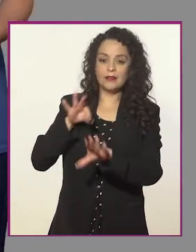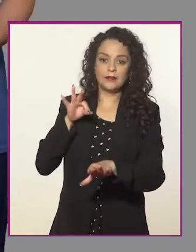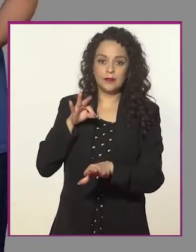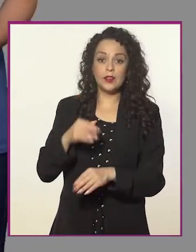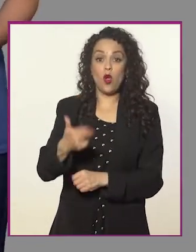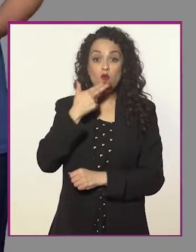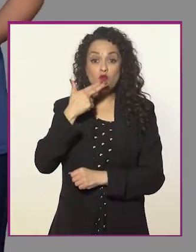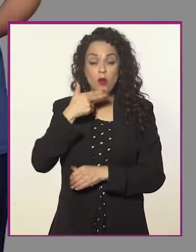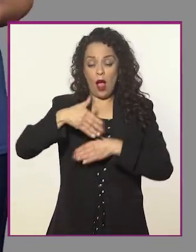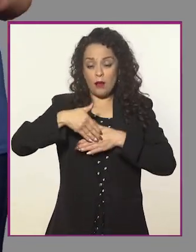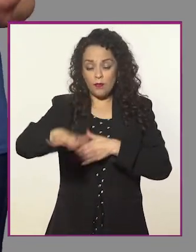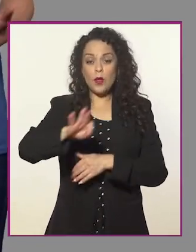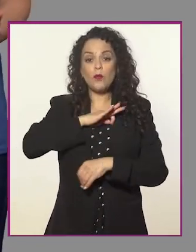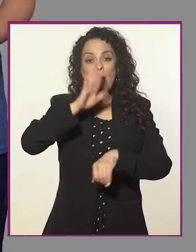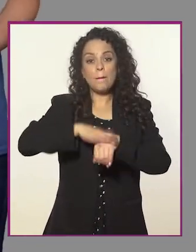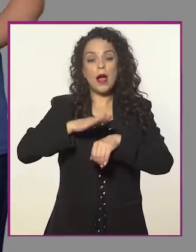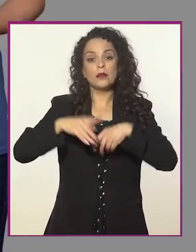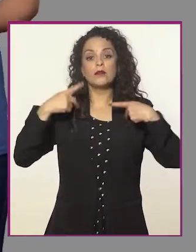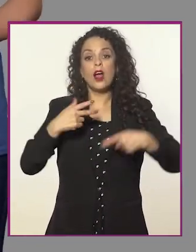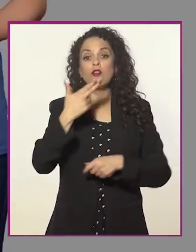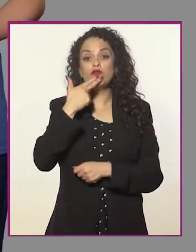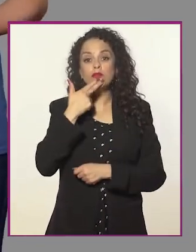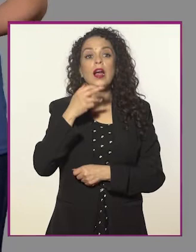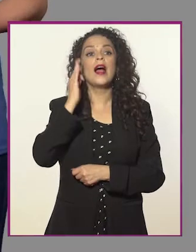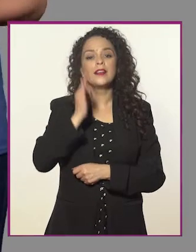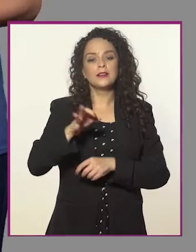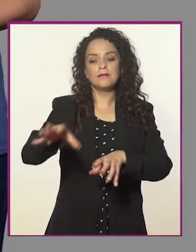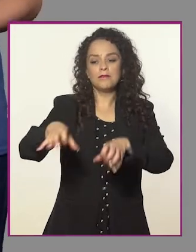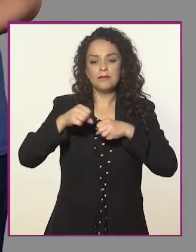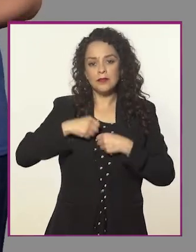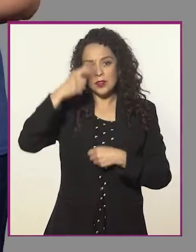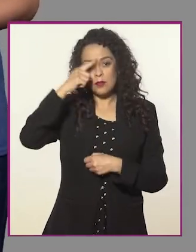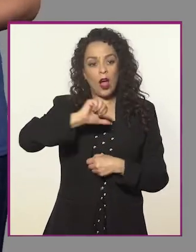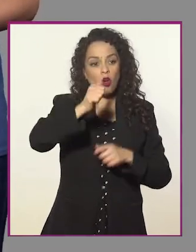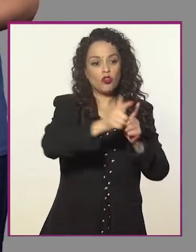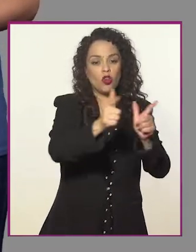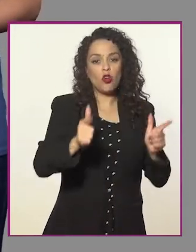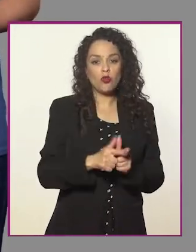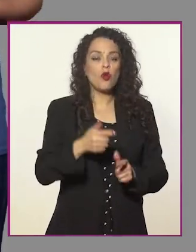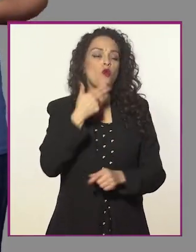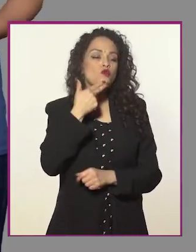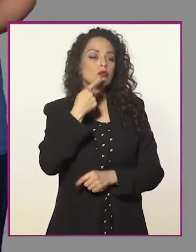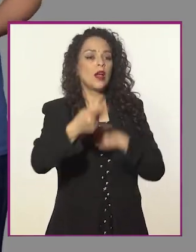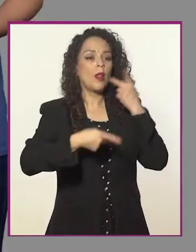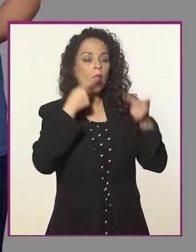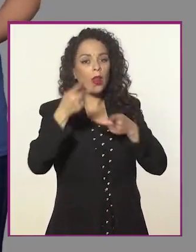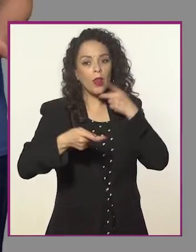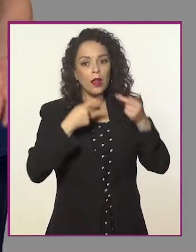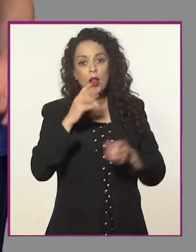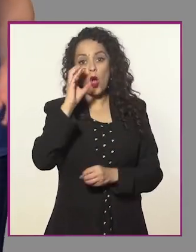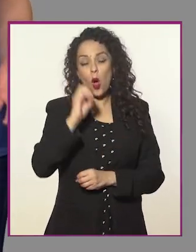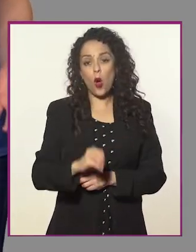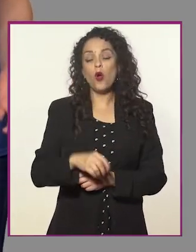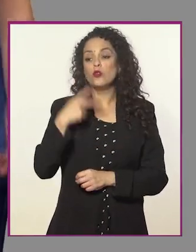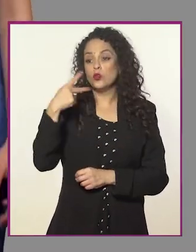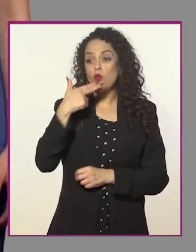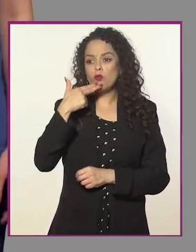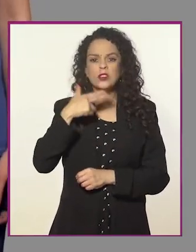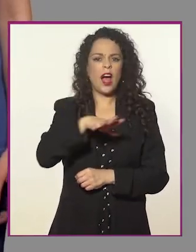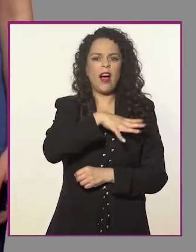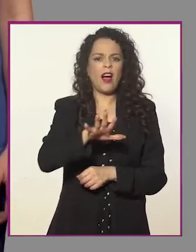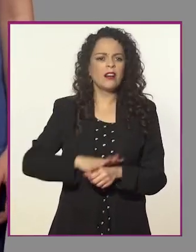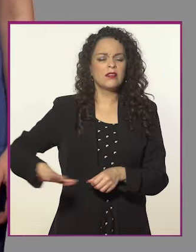con su uso pueden llegar a más personas y ser adoptados en el habla popular de otros grupos, o incluso generalizar su uso.